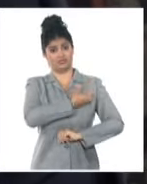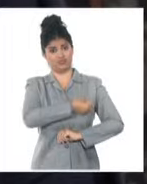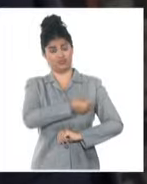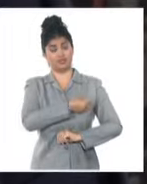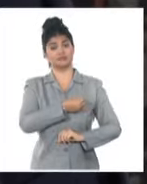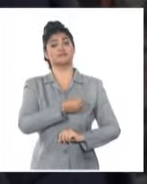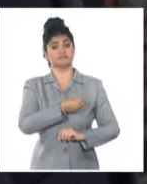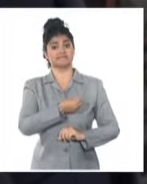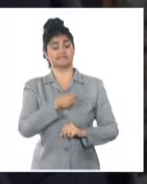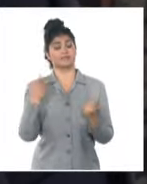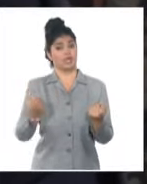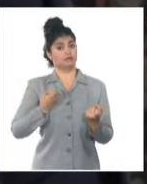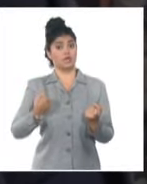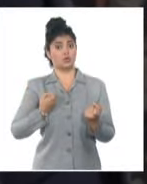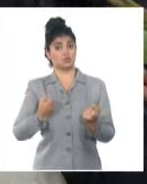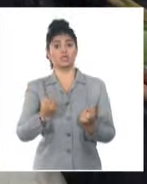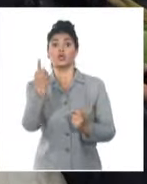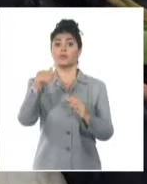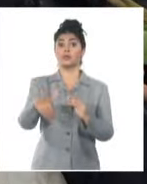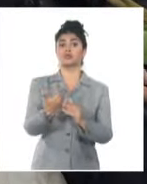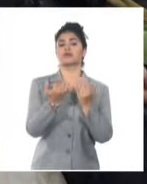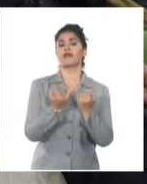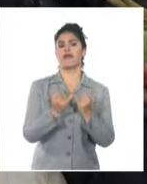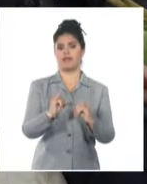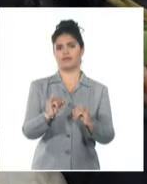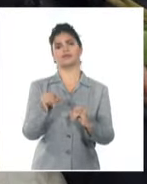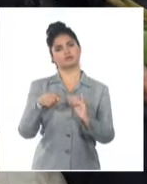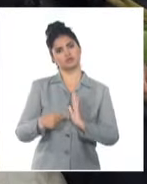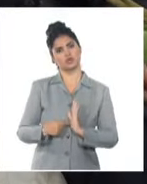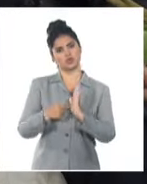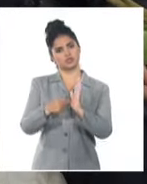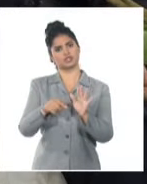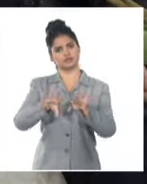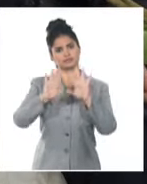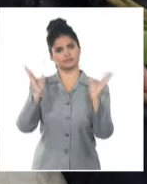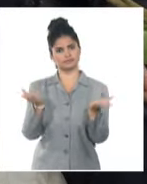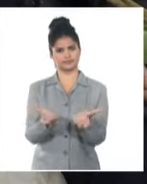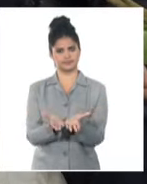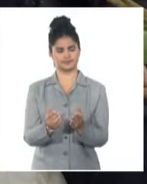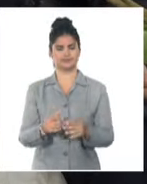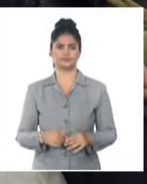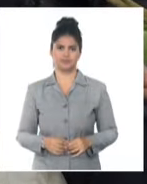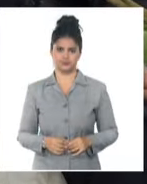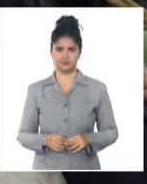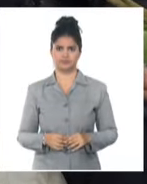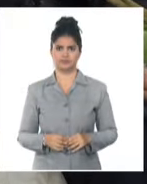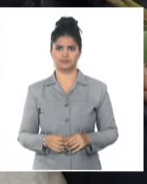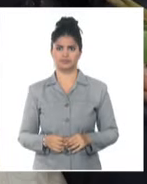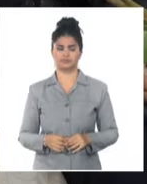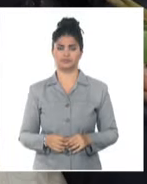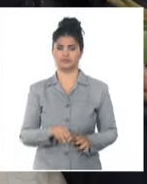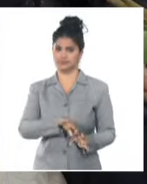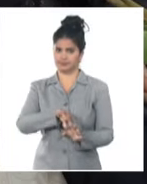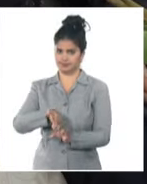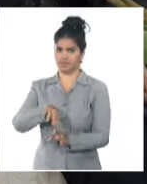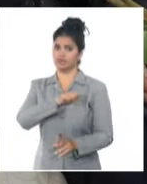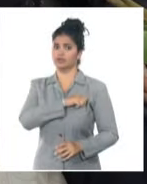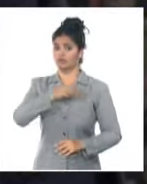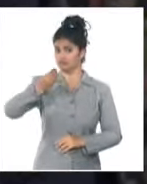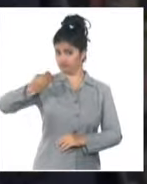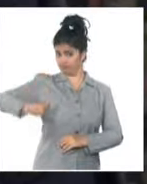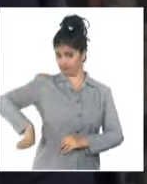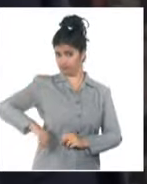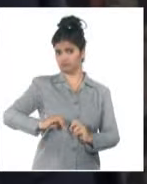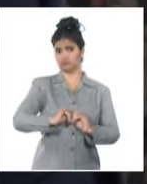insistido también los líderes supremos de la República Islámica de Irán, en seguir esas políticas. Me gustaría aprovechar también la ocasión para agradecerle, Excelencia, por